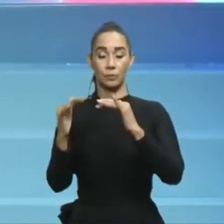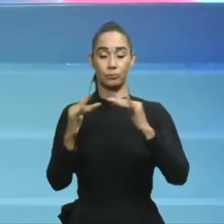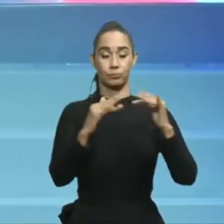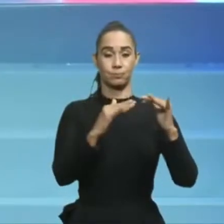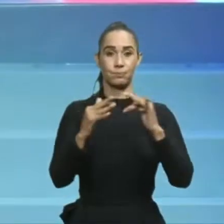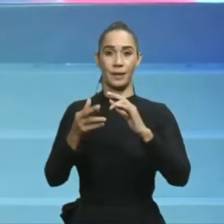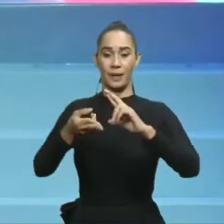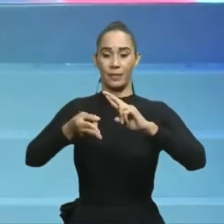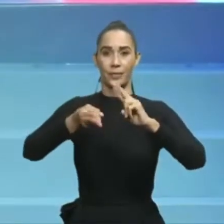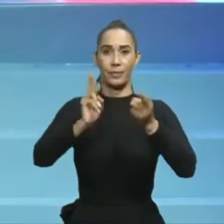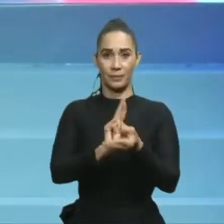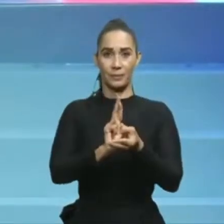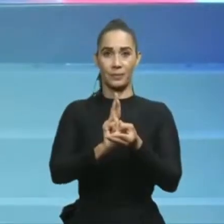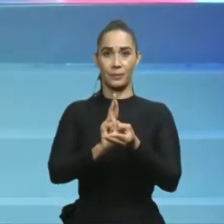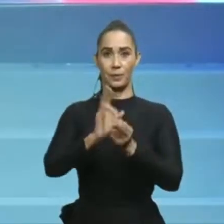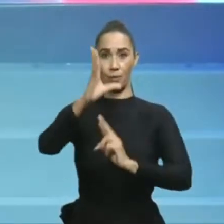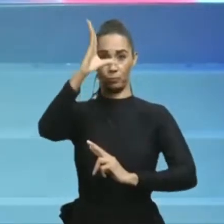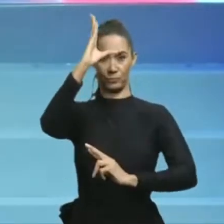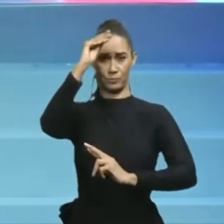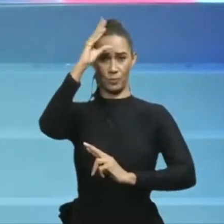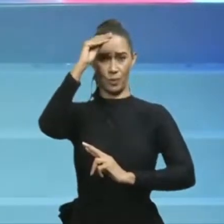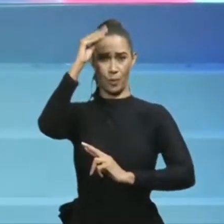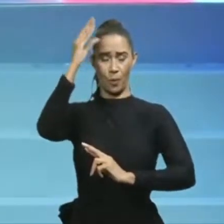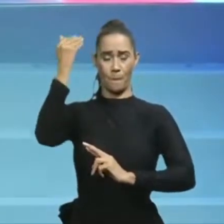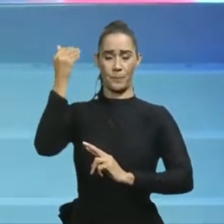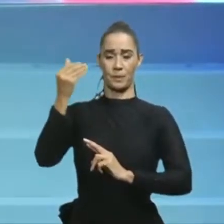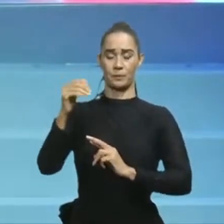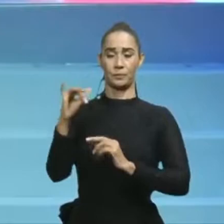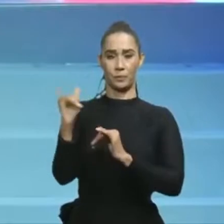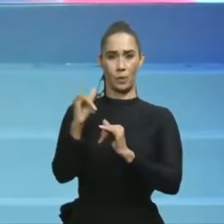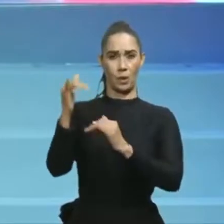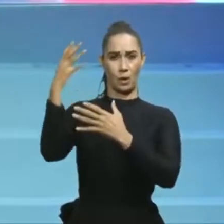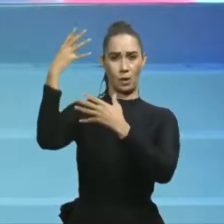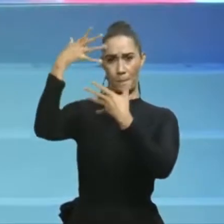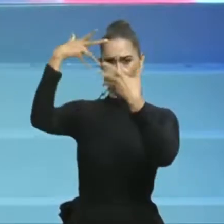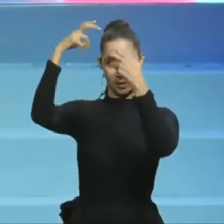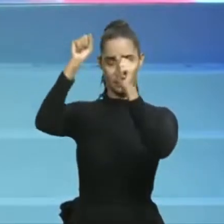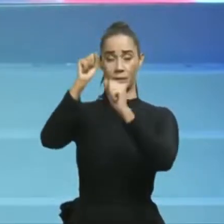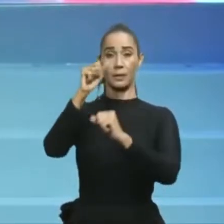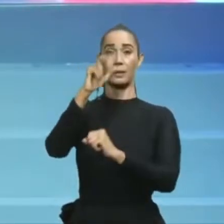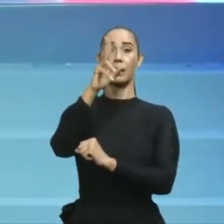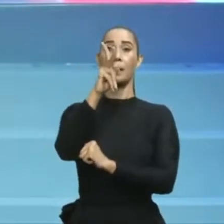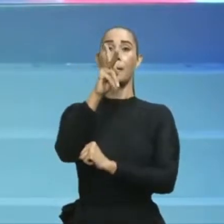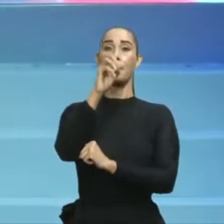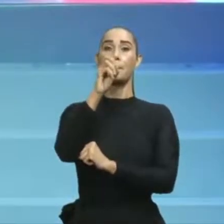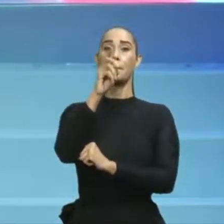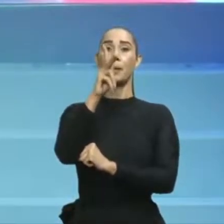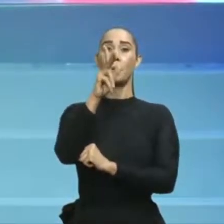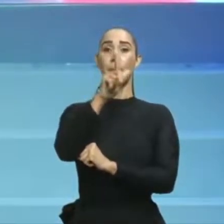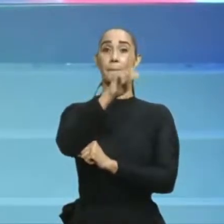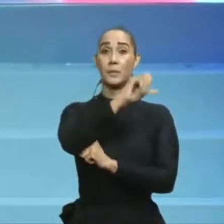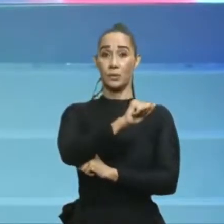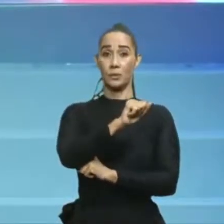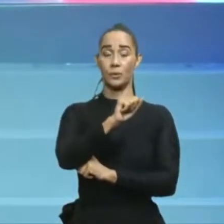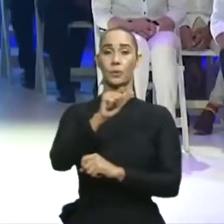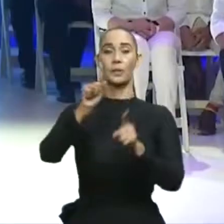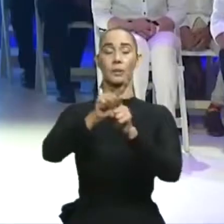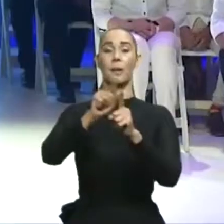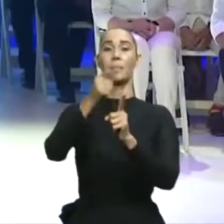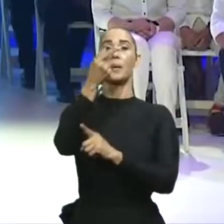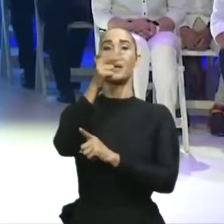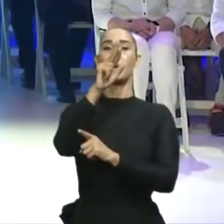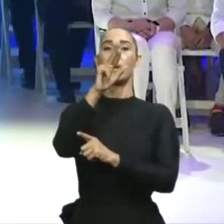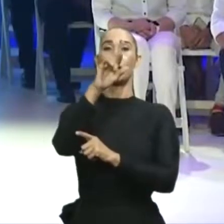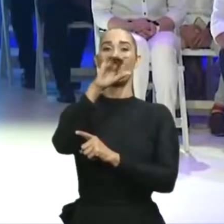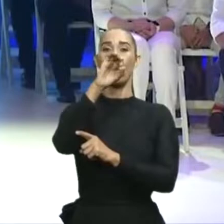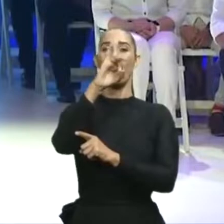en la que hombres de la talla de los presidentes pepillo salcedo gaspar polanco y gregorio luperón alzaron su